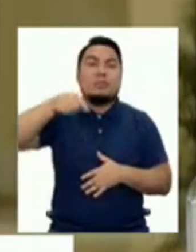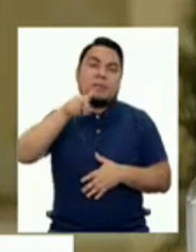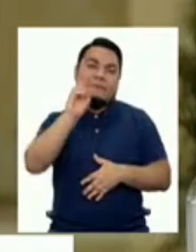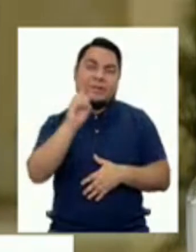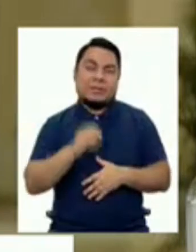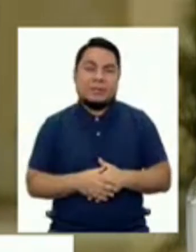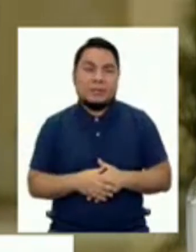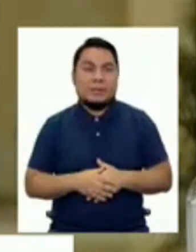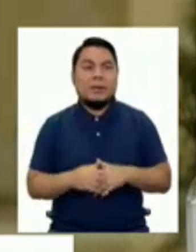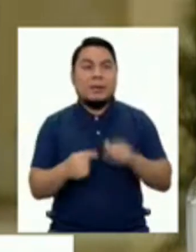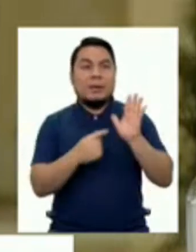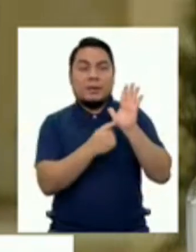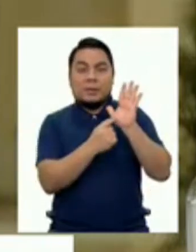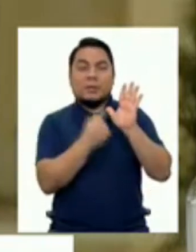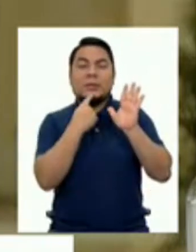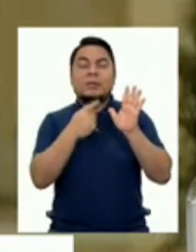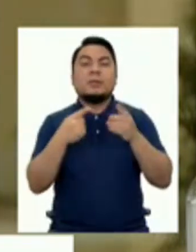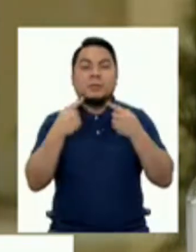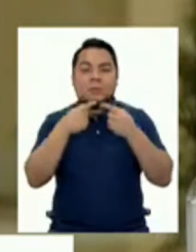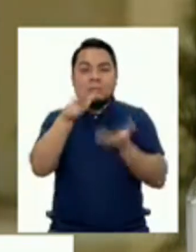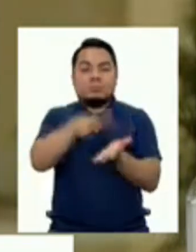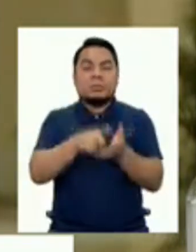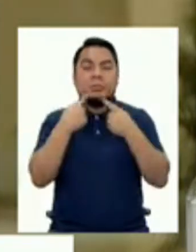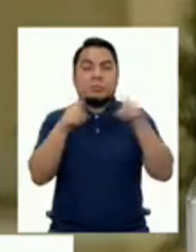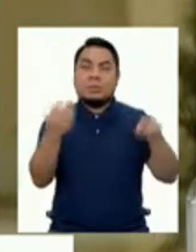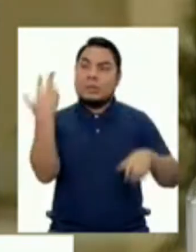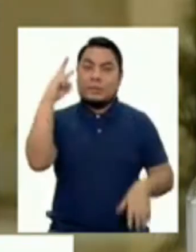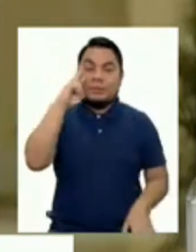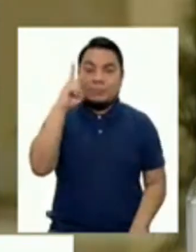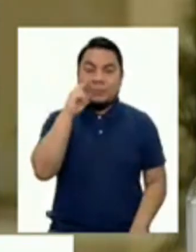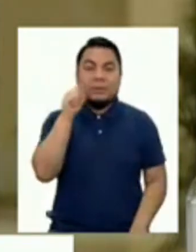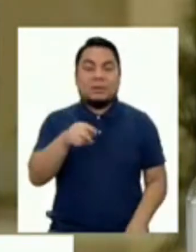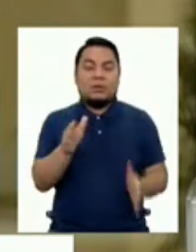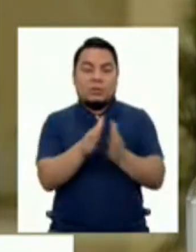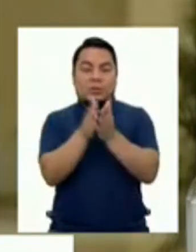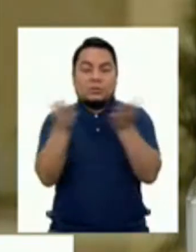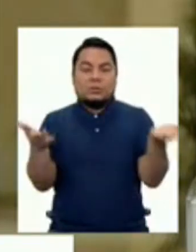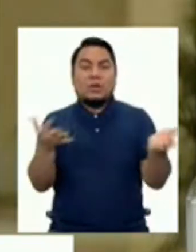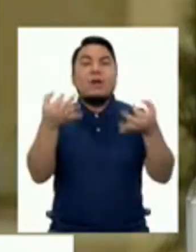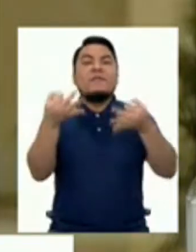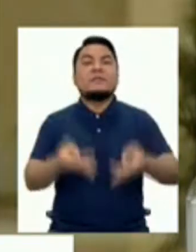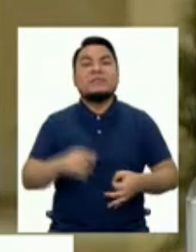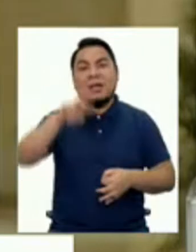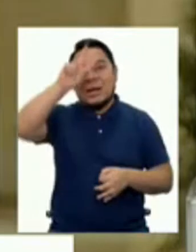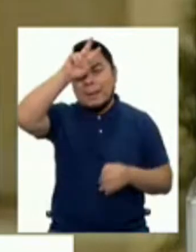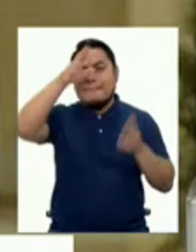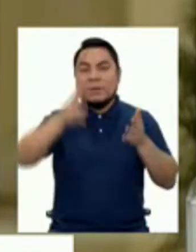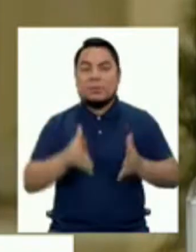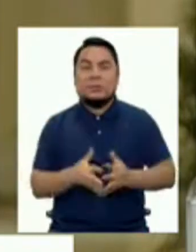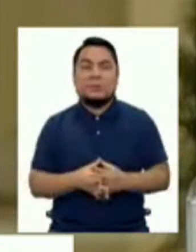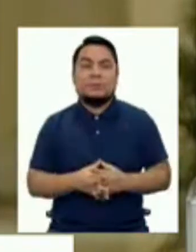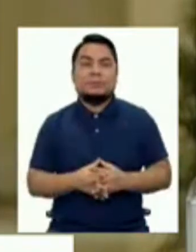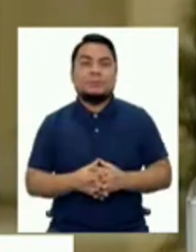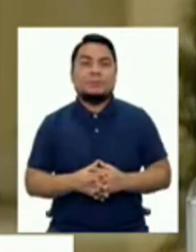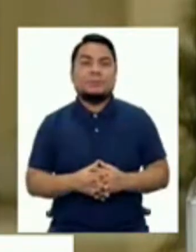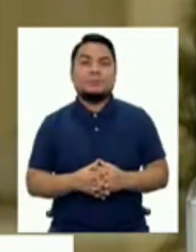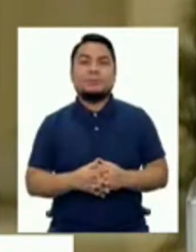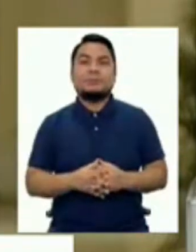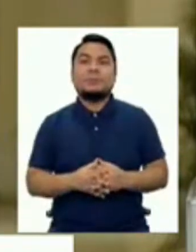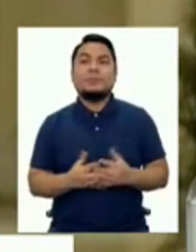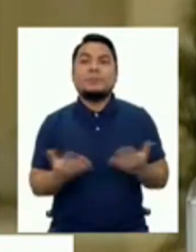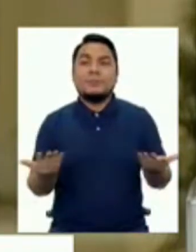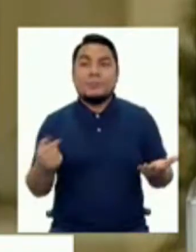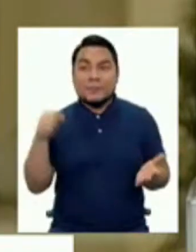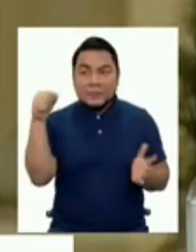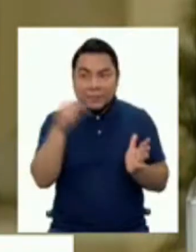116-2020, publicado ese mismo día en el diario oficial El Peruano, y en